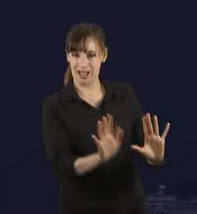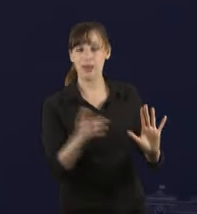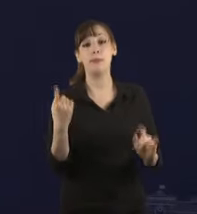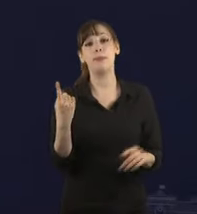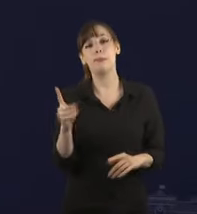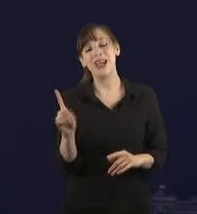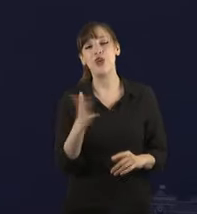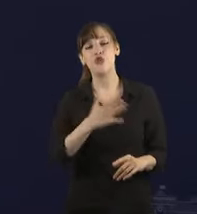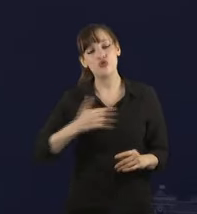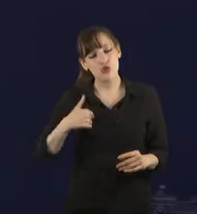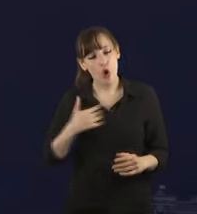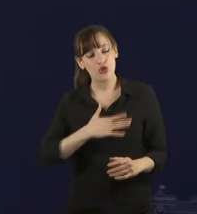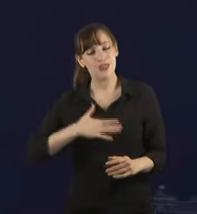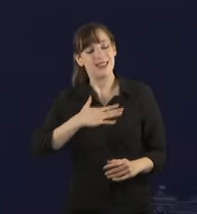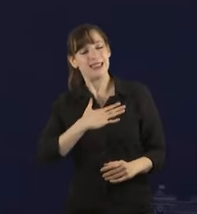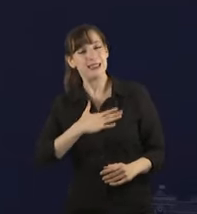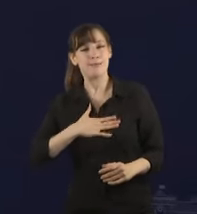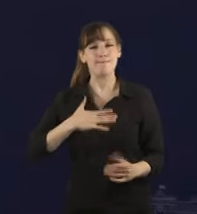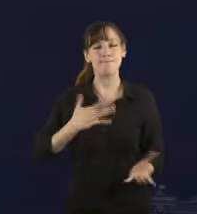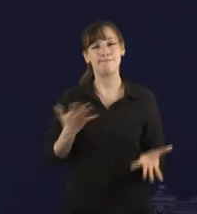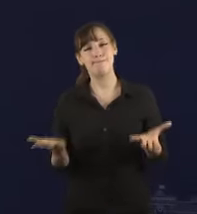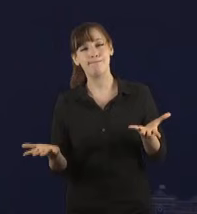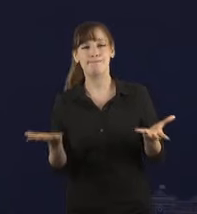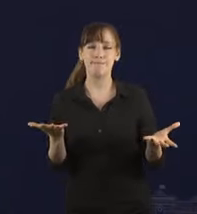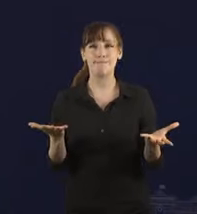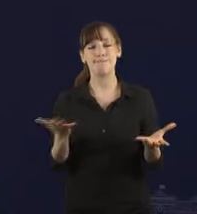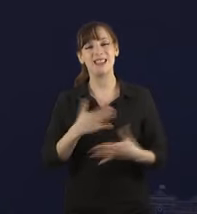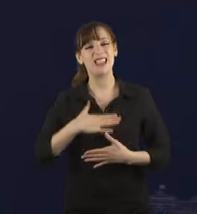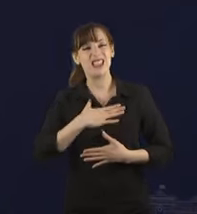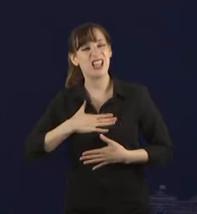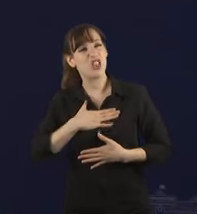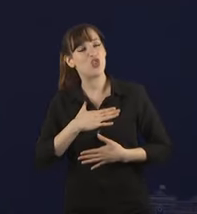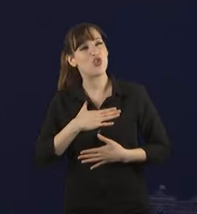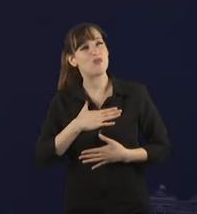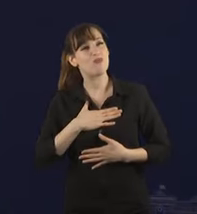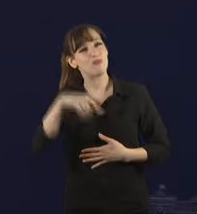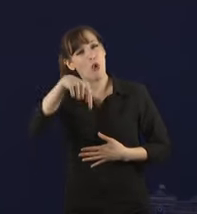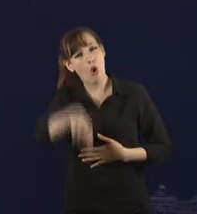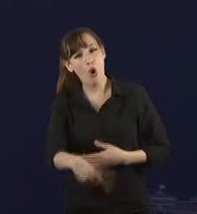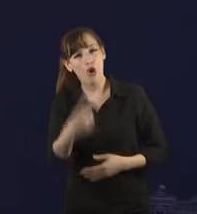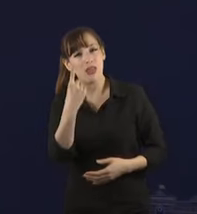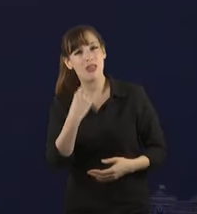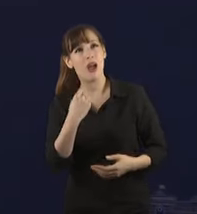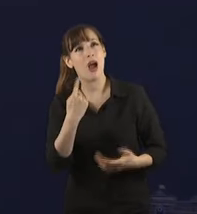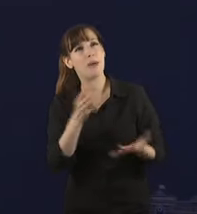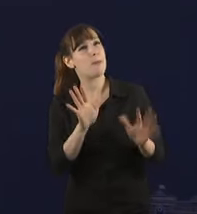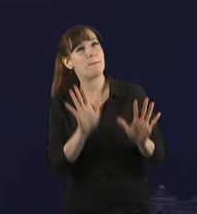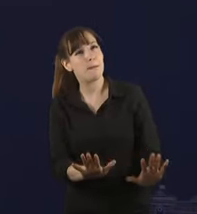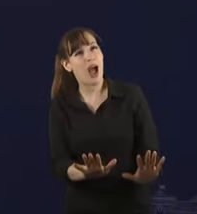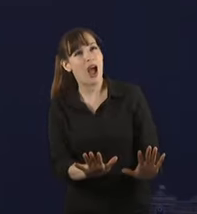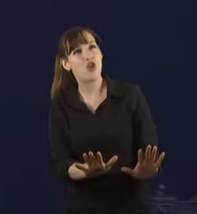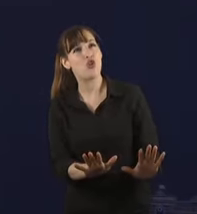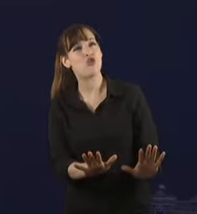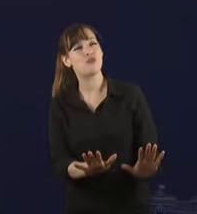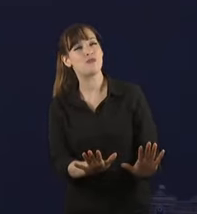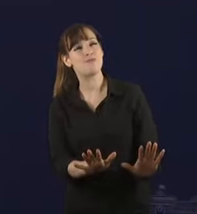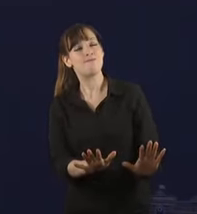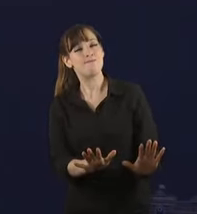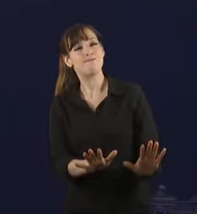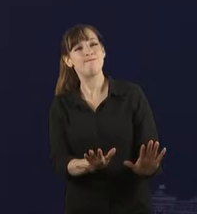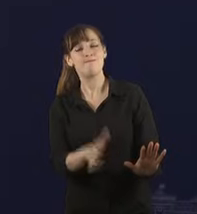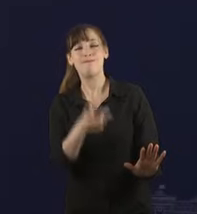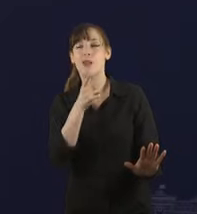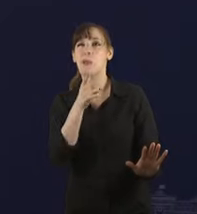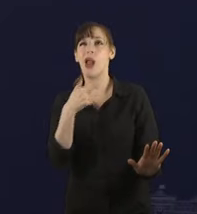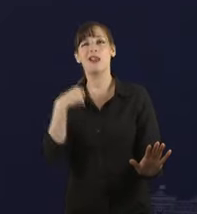triste sensación que el paro tal vez se haya transformado